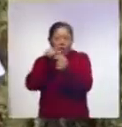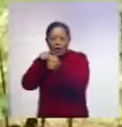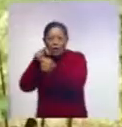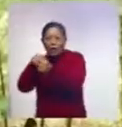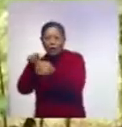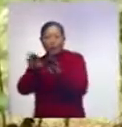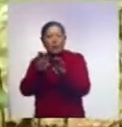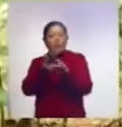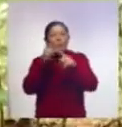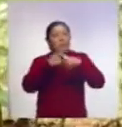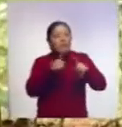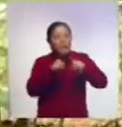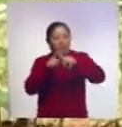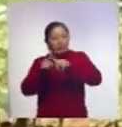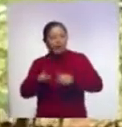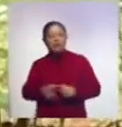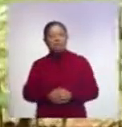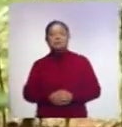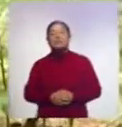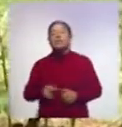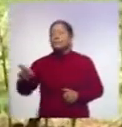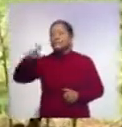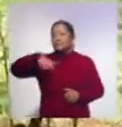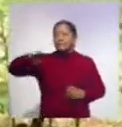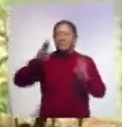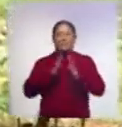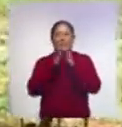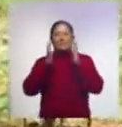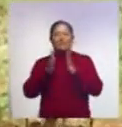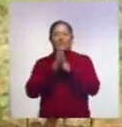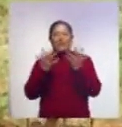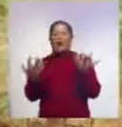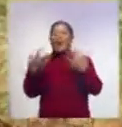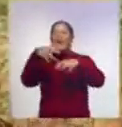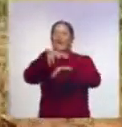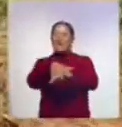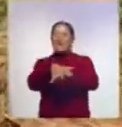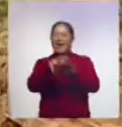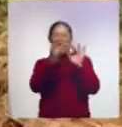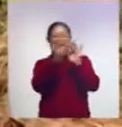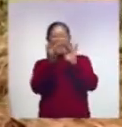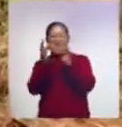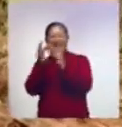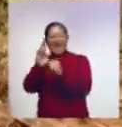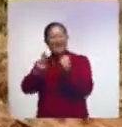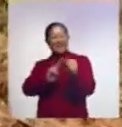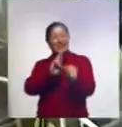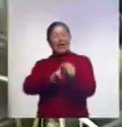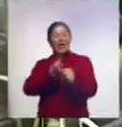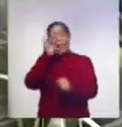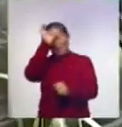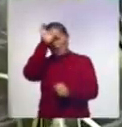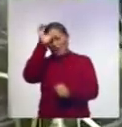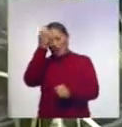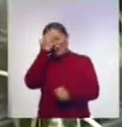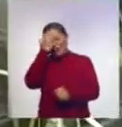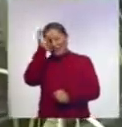diferenciarlos. Los participantes combinaron una experiencia de contacto con la naturaleza con el conocimiento científico y